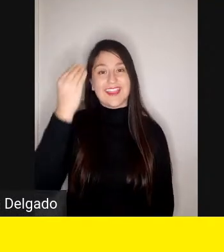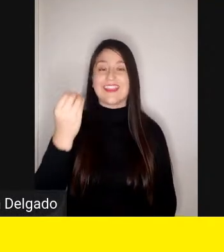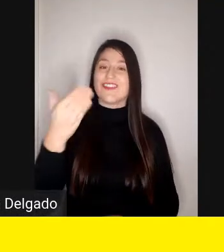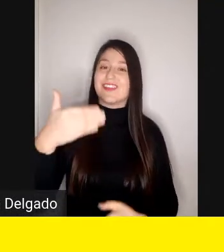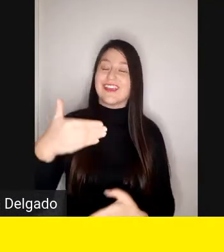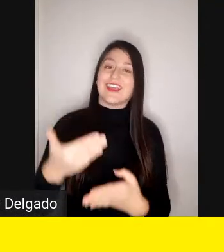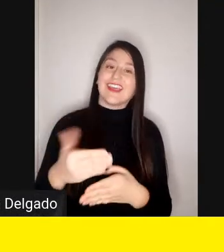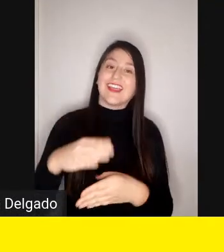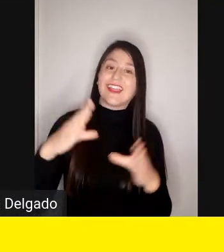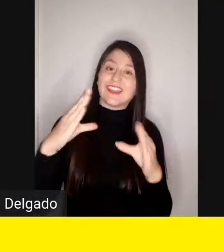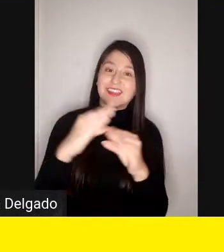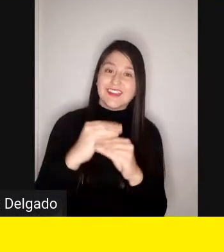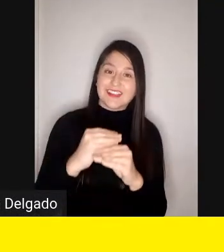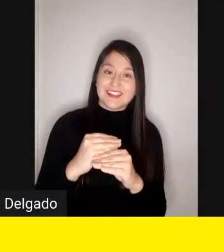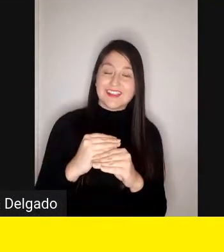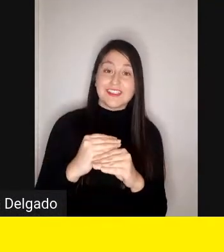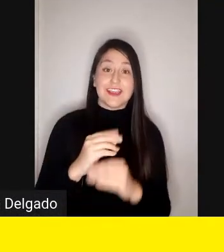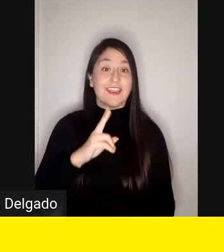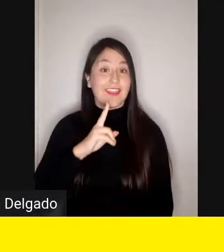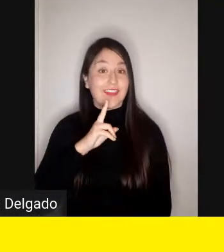buenas noches de viernes.